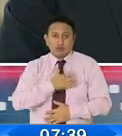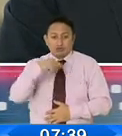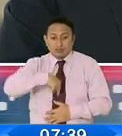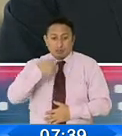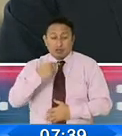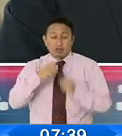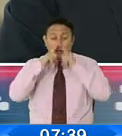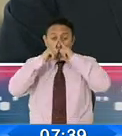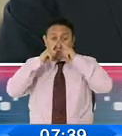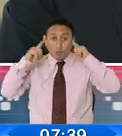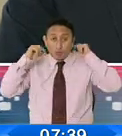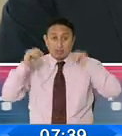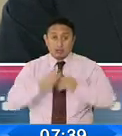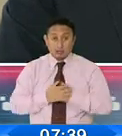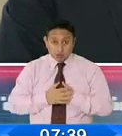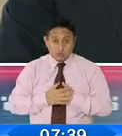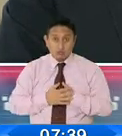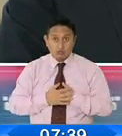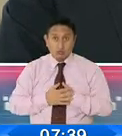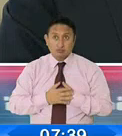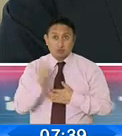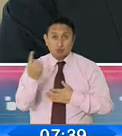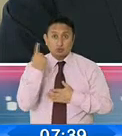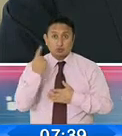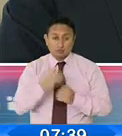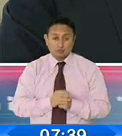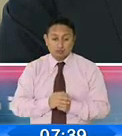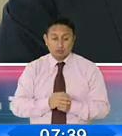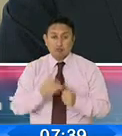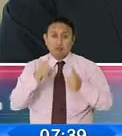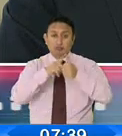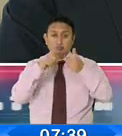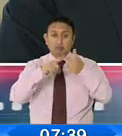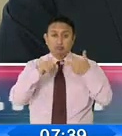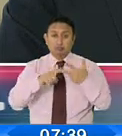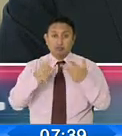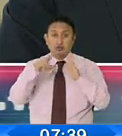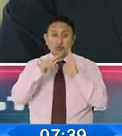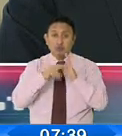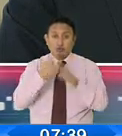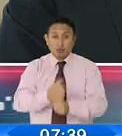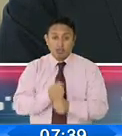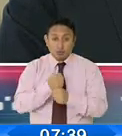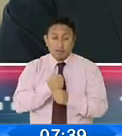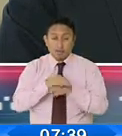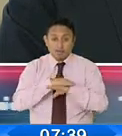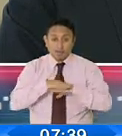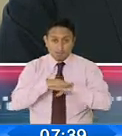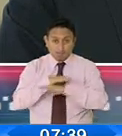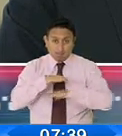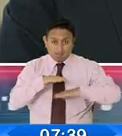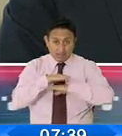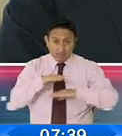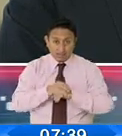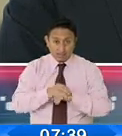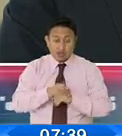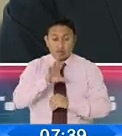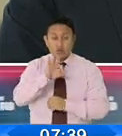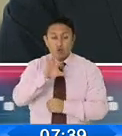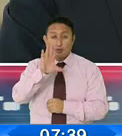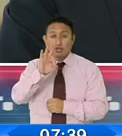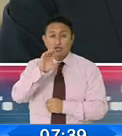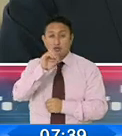la mascarilla por mí. Si son esas las 3 medidas de bioseguridad básicas, quiere decir que el